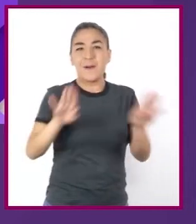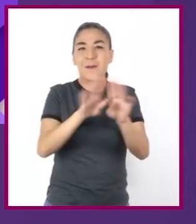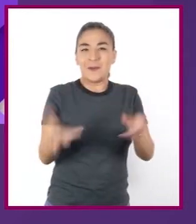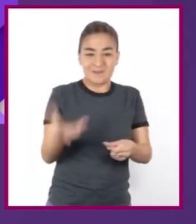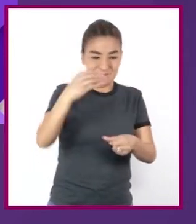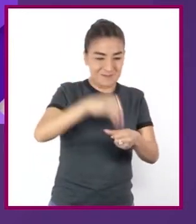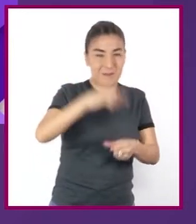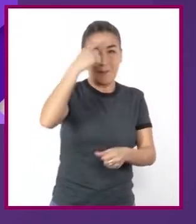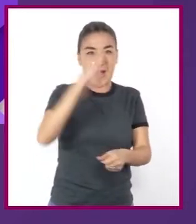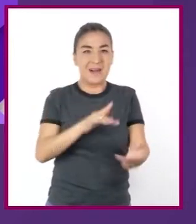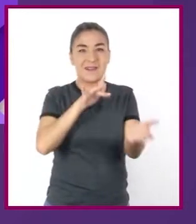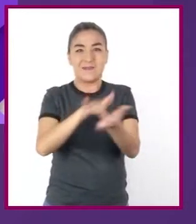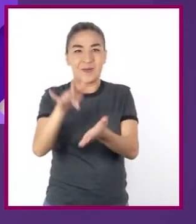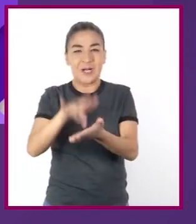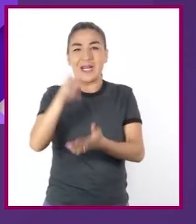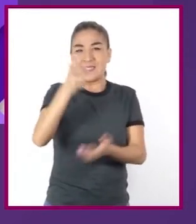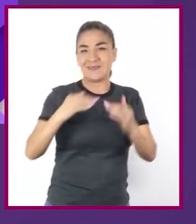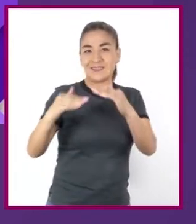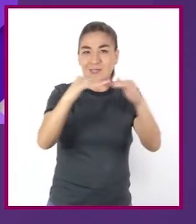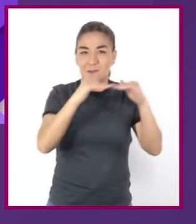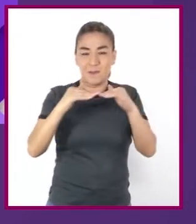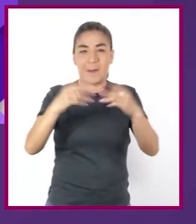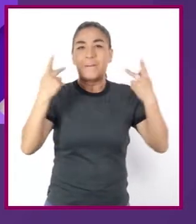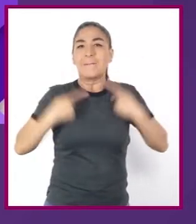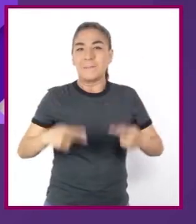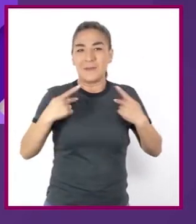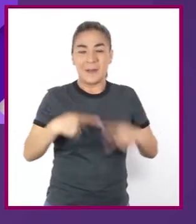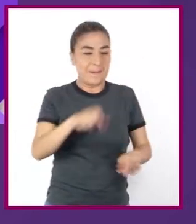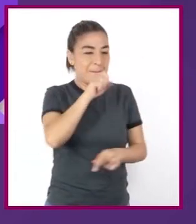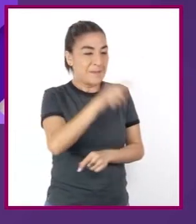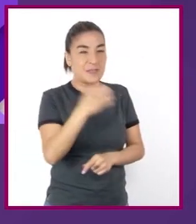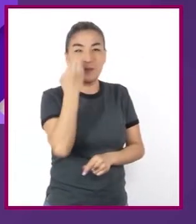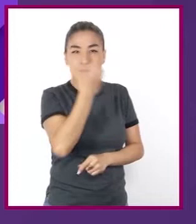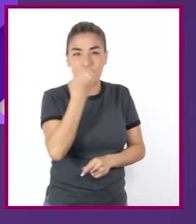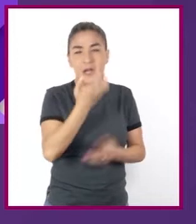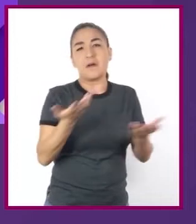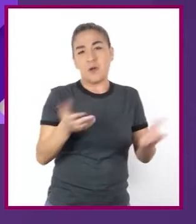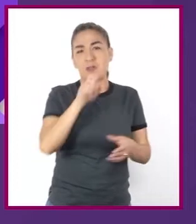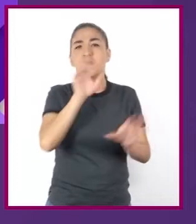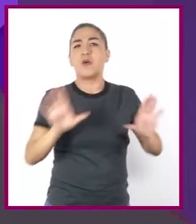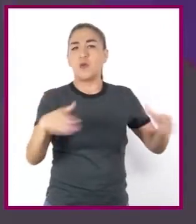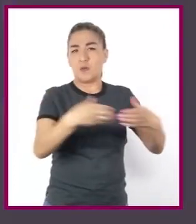a favorecer la igualdad entre las personas de su escuela o comunidad?